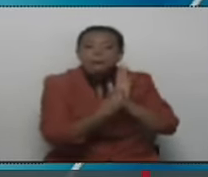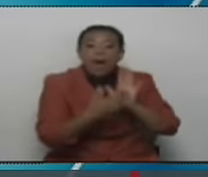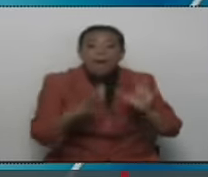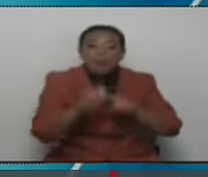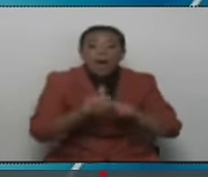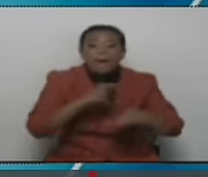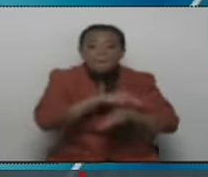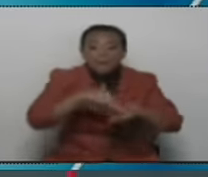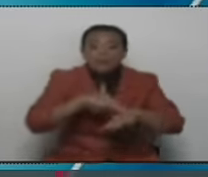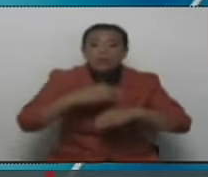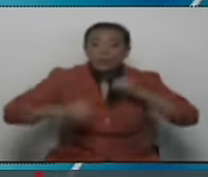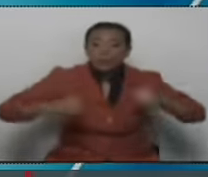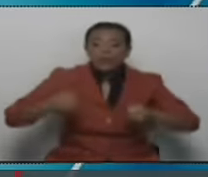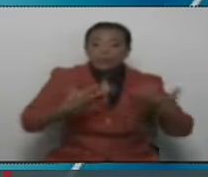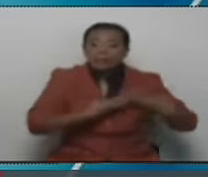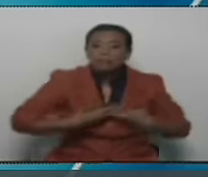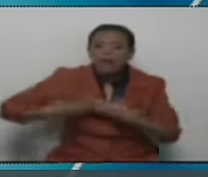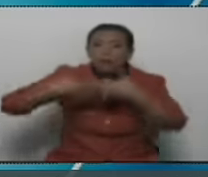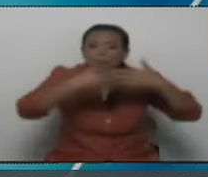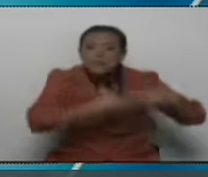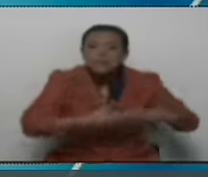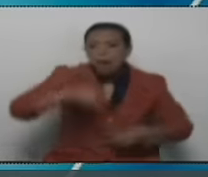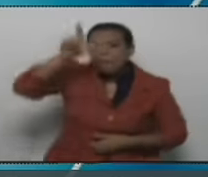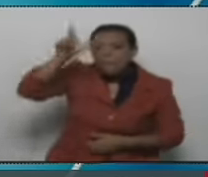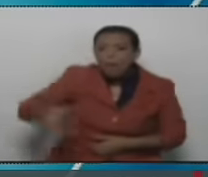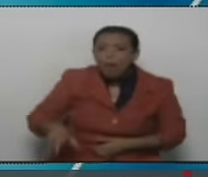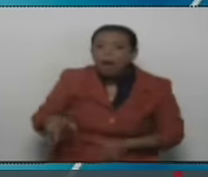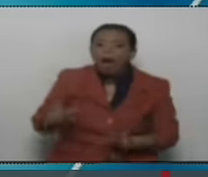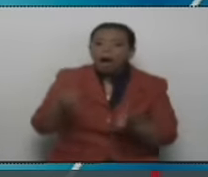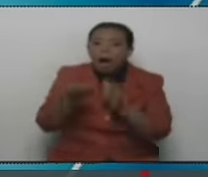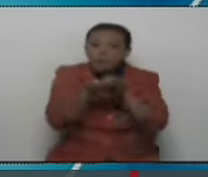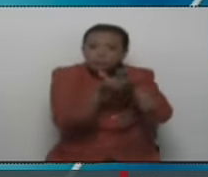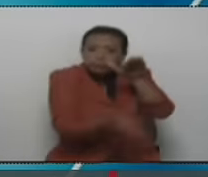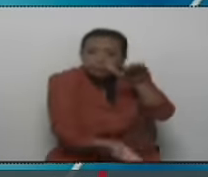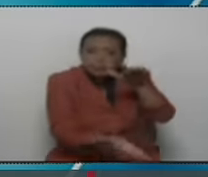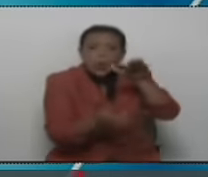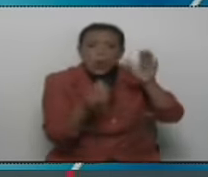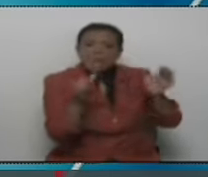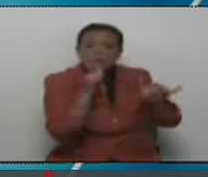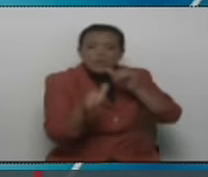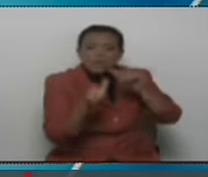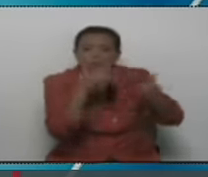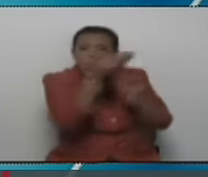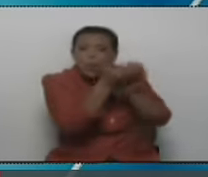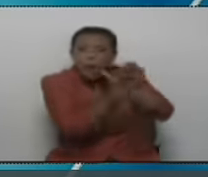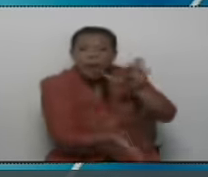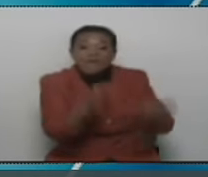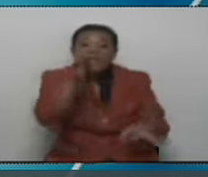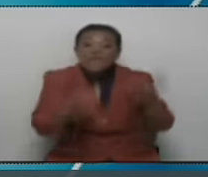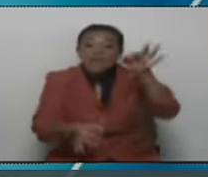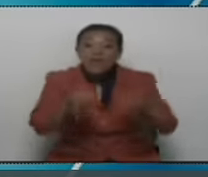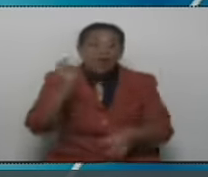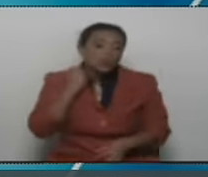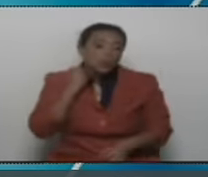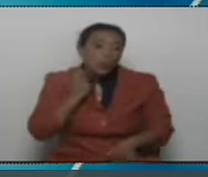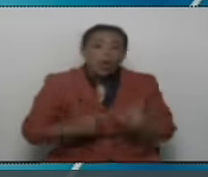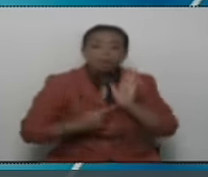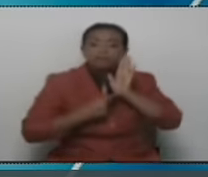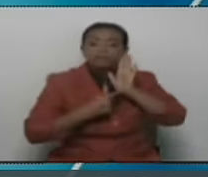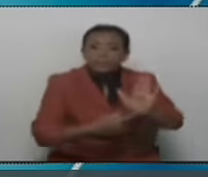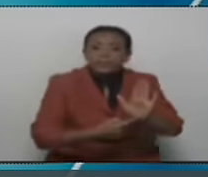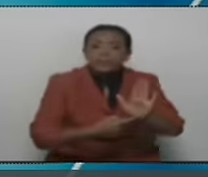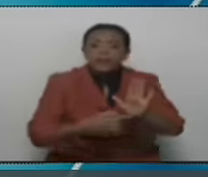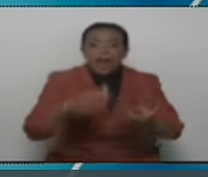con el militar activo de Estados Unidos, que serán depositadas en su momento por la Fiscalía en